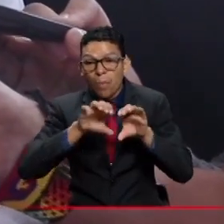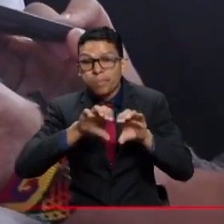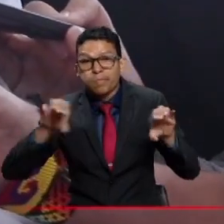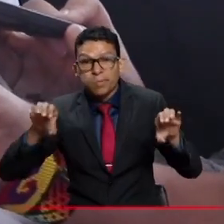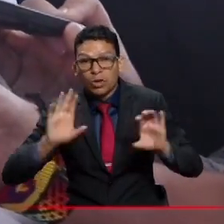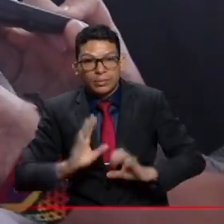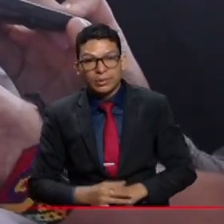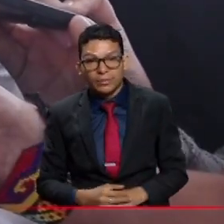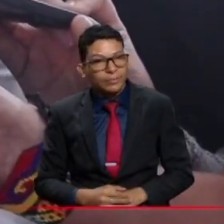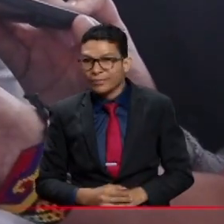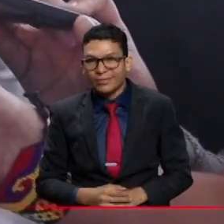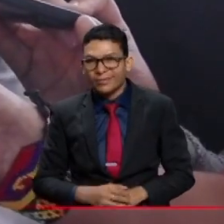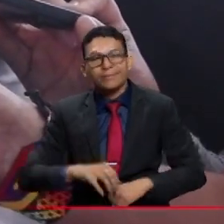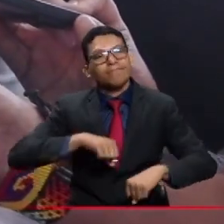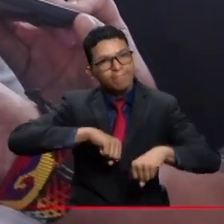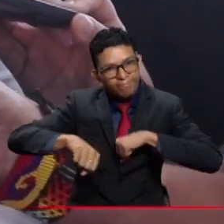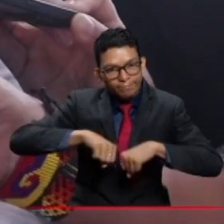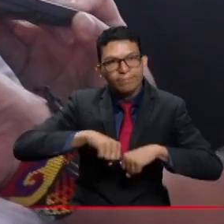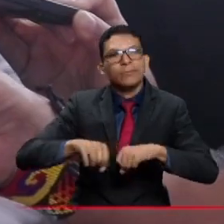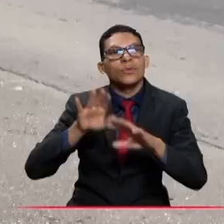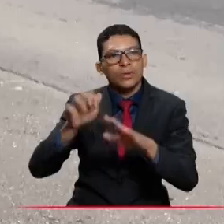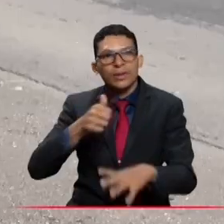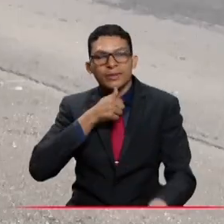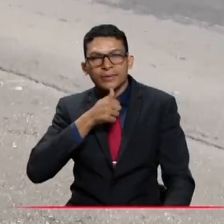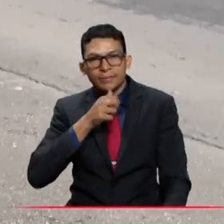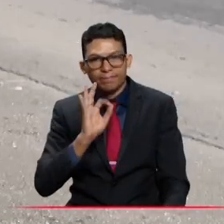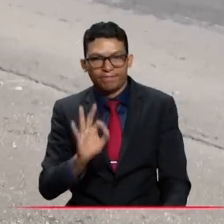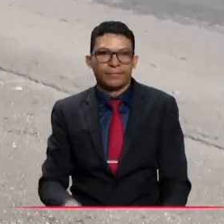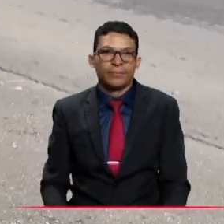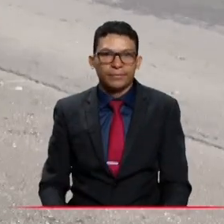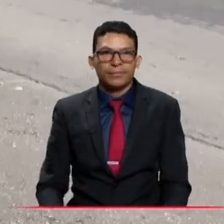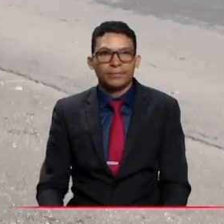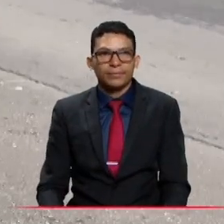tiene que ver con la gestión integrada del recurso hídrico.